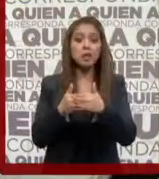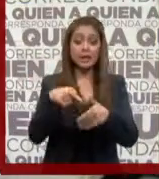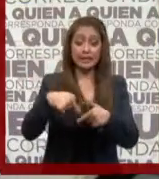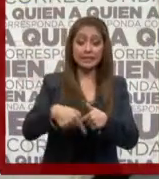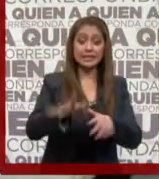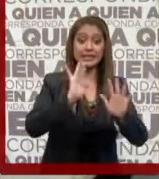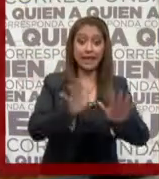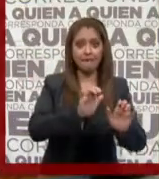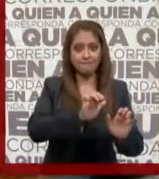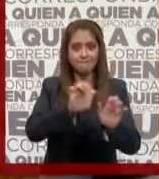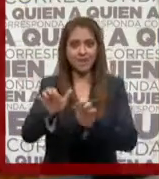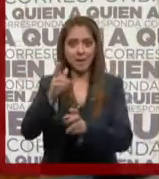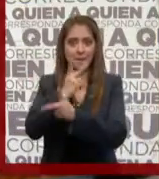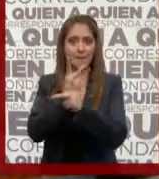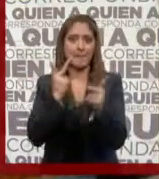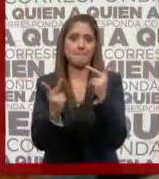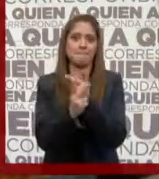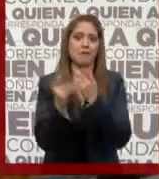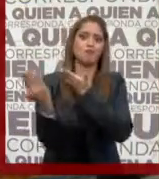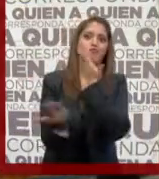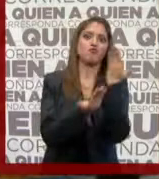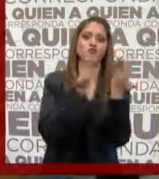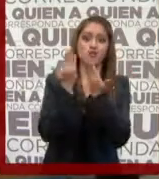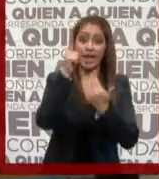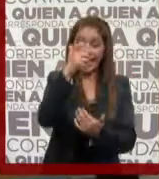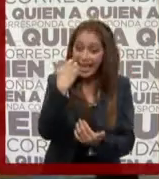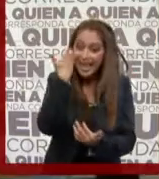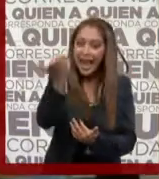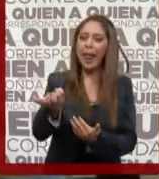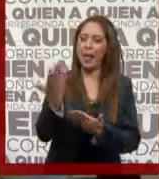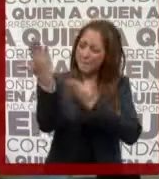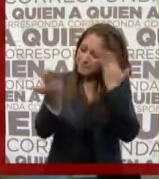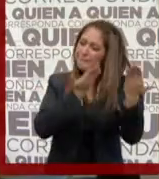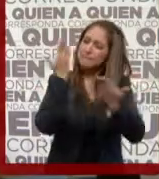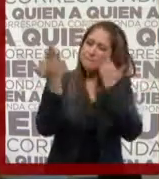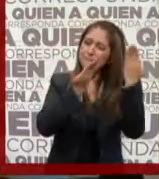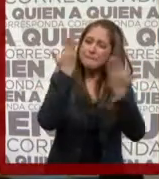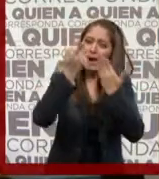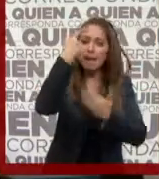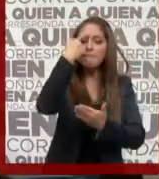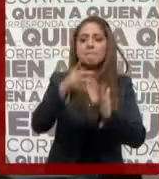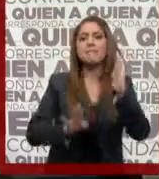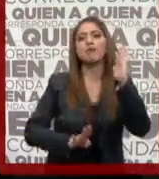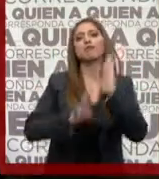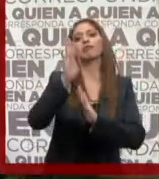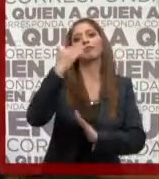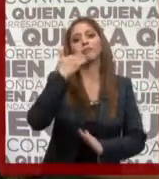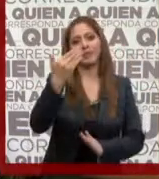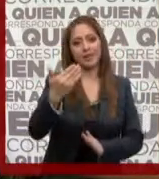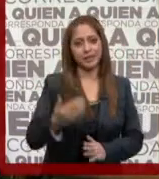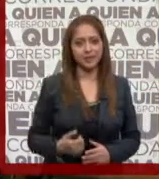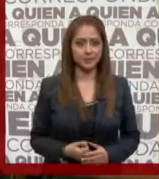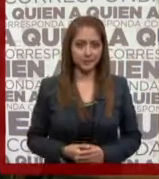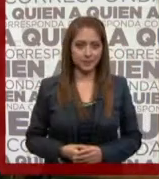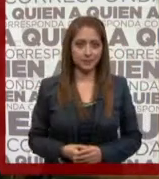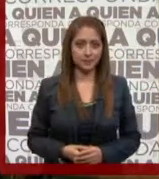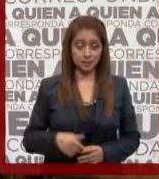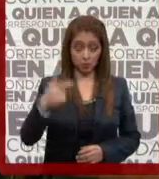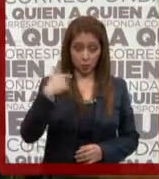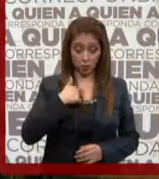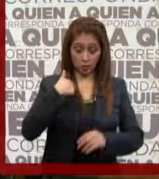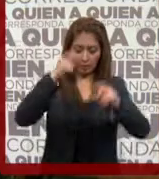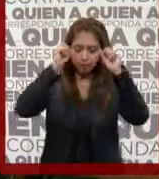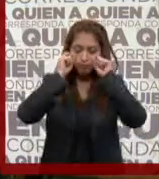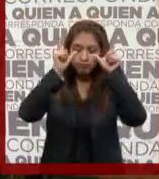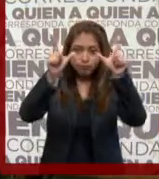la preparatoria, pues sus ganas de salir adelante son tan fuertes que nadie ni nada la detiene. Me levanto, me arreglo